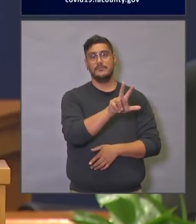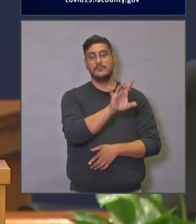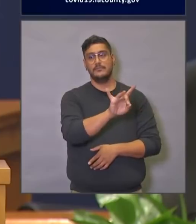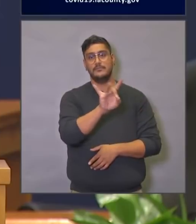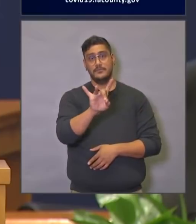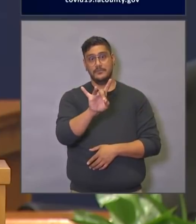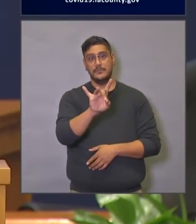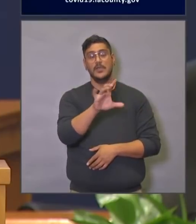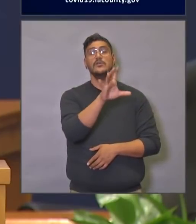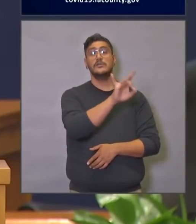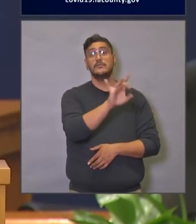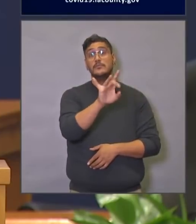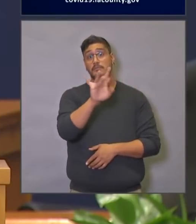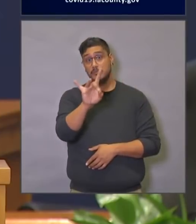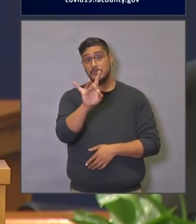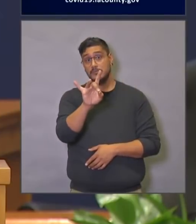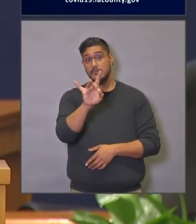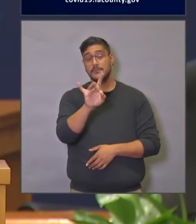888-92-CHILD, cual es